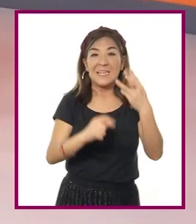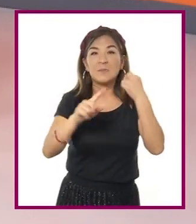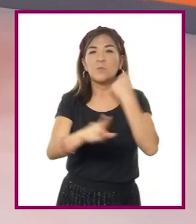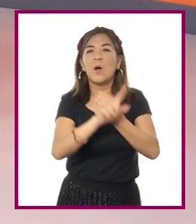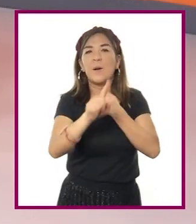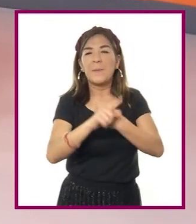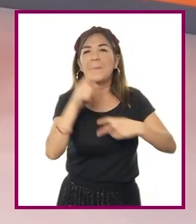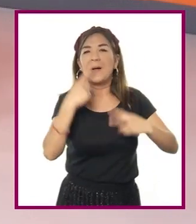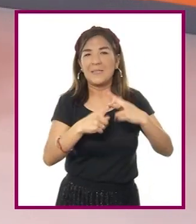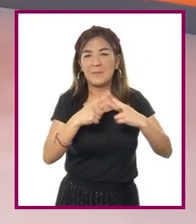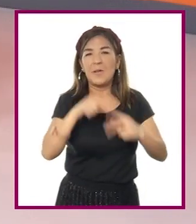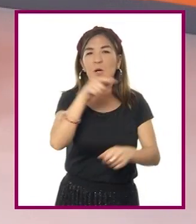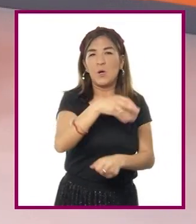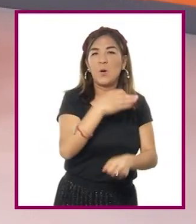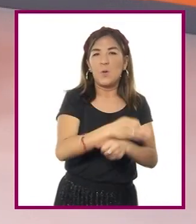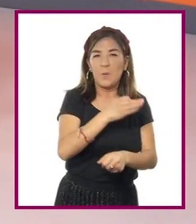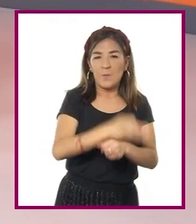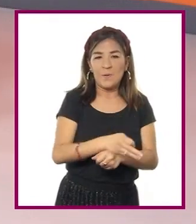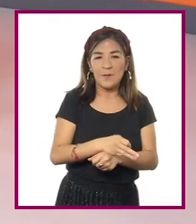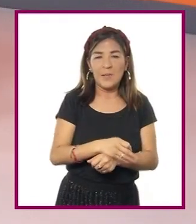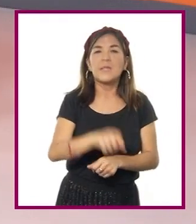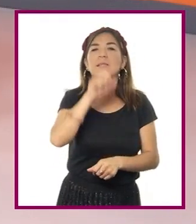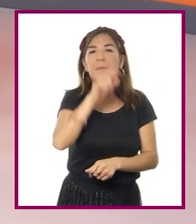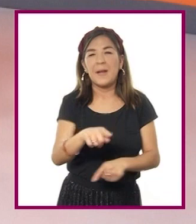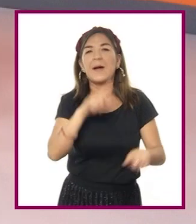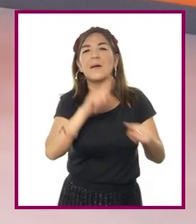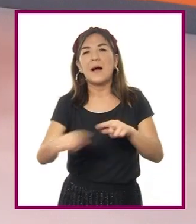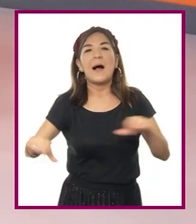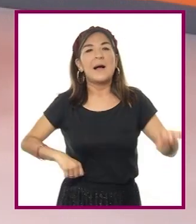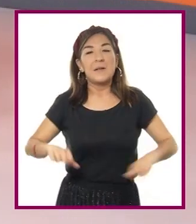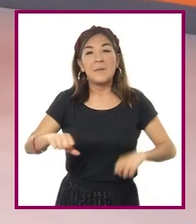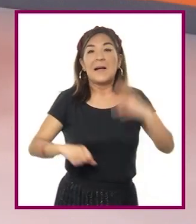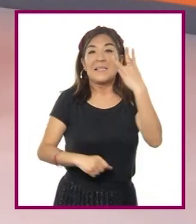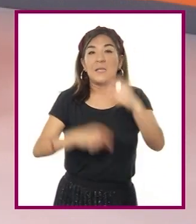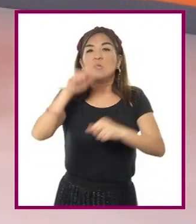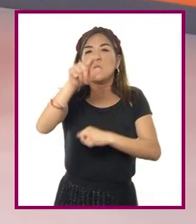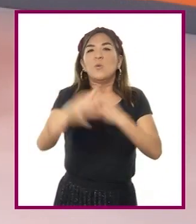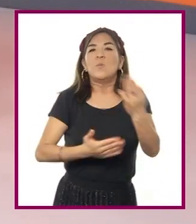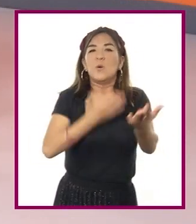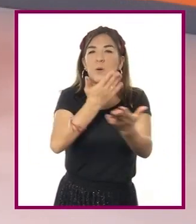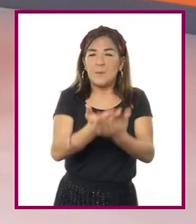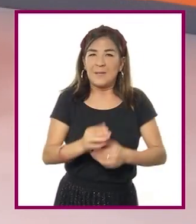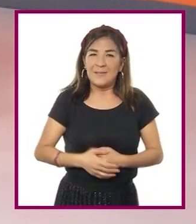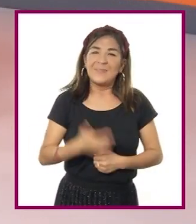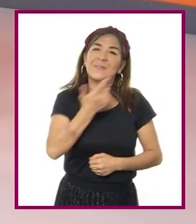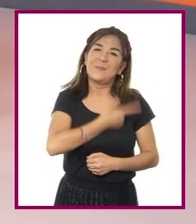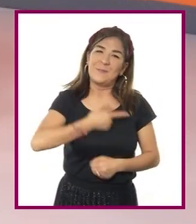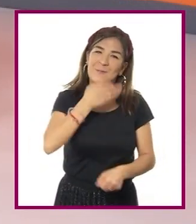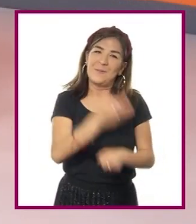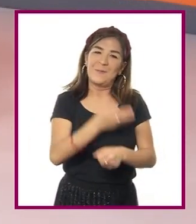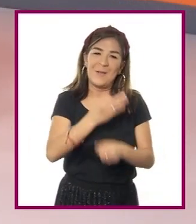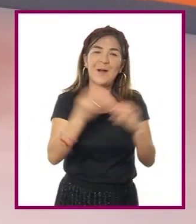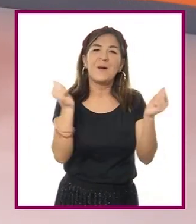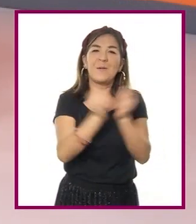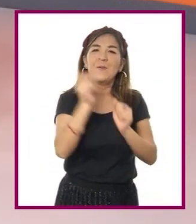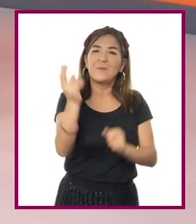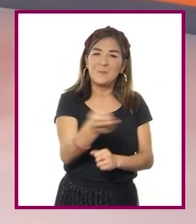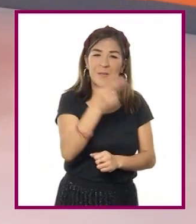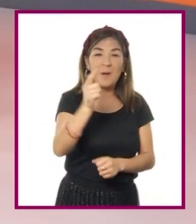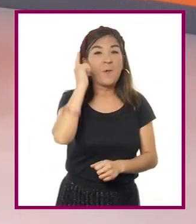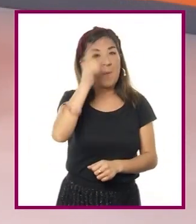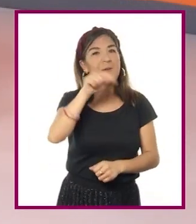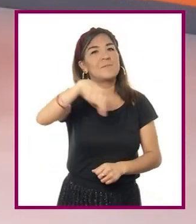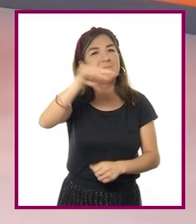situaciones que trabajamos, así como las 3 situaciones que ustedes propongan. Fue un gusto estar con ustedes. Espero que